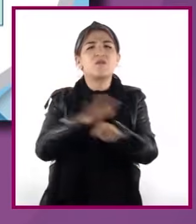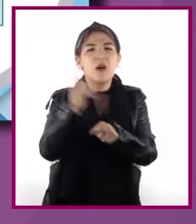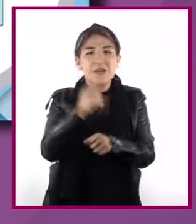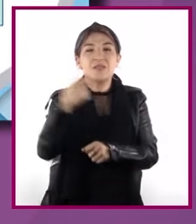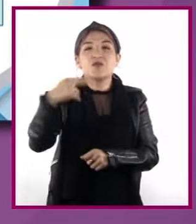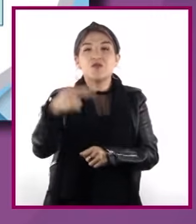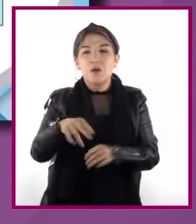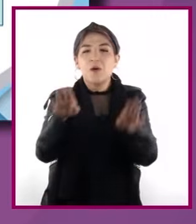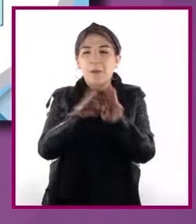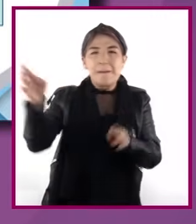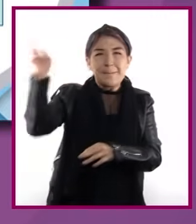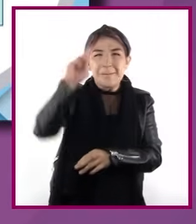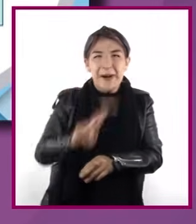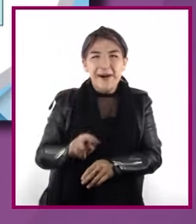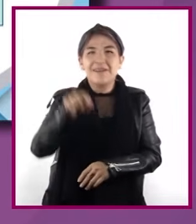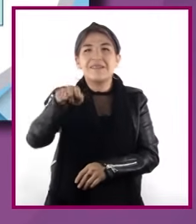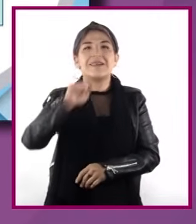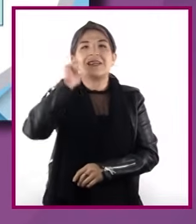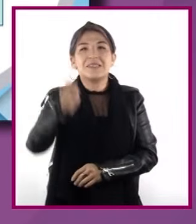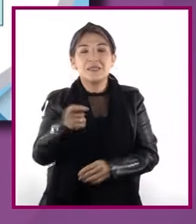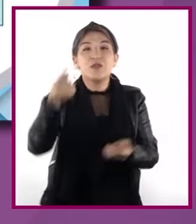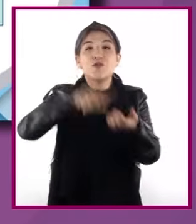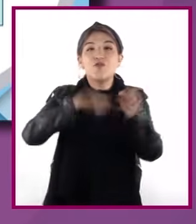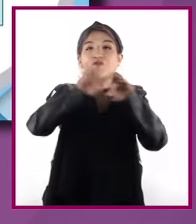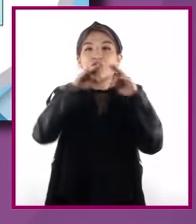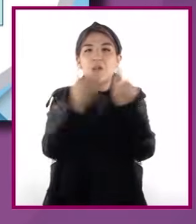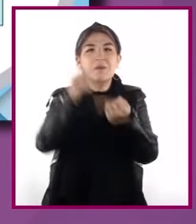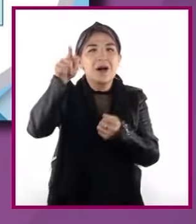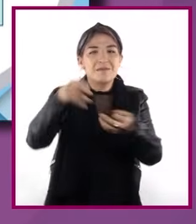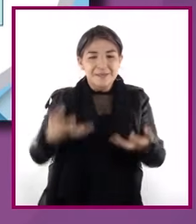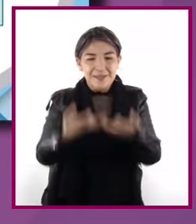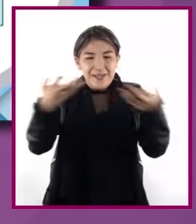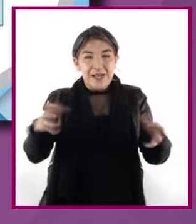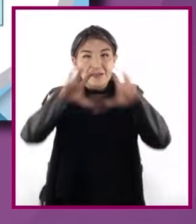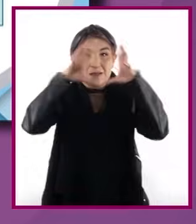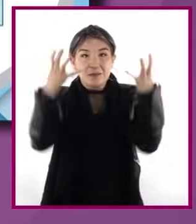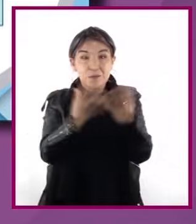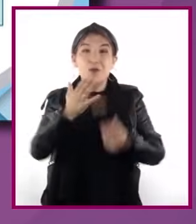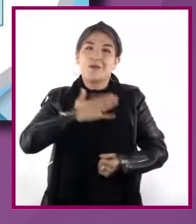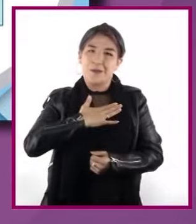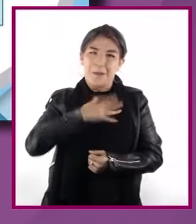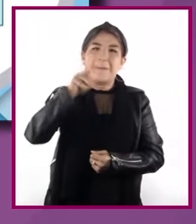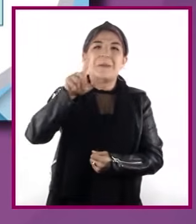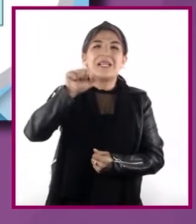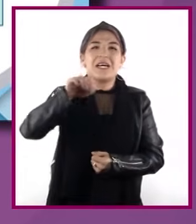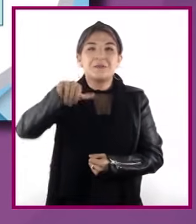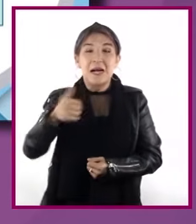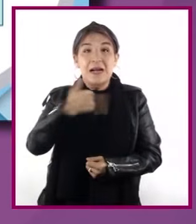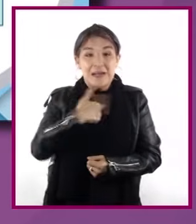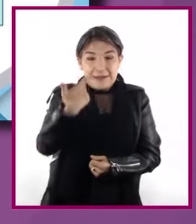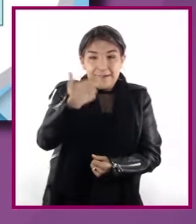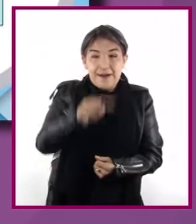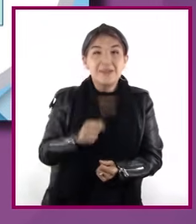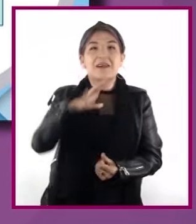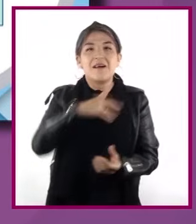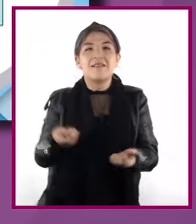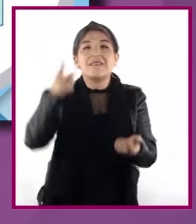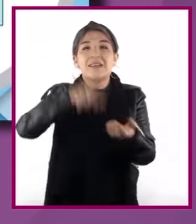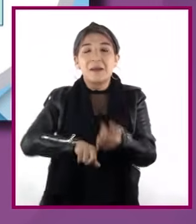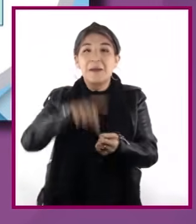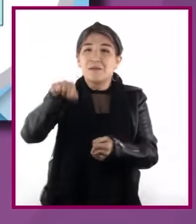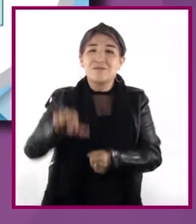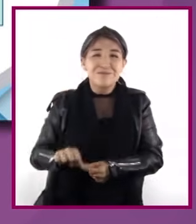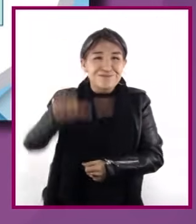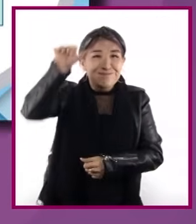de plasma que podemos encontrar en la Tierra. Y yo soy un plasma. Soy un gas que se encuentra a muy